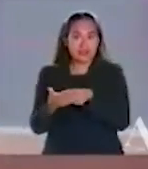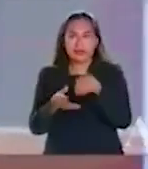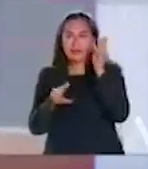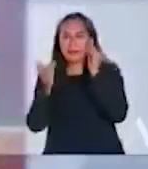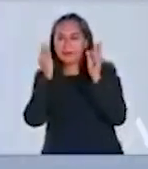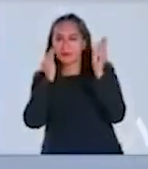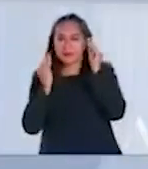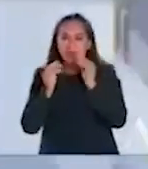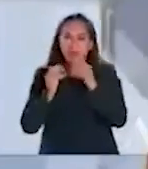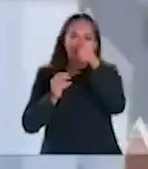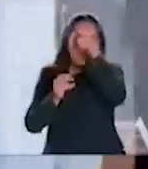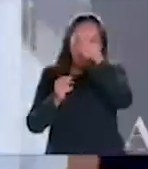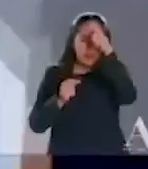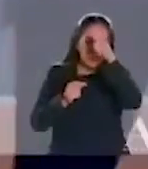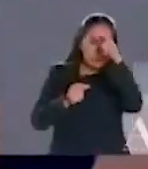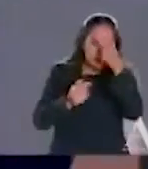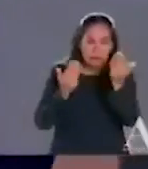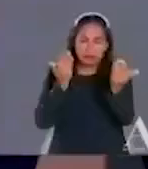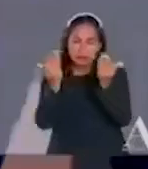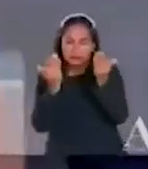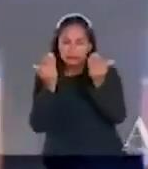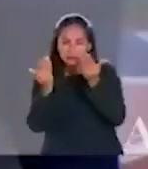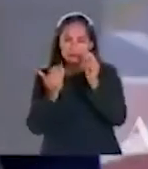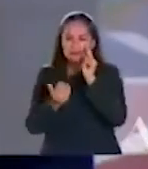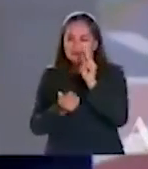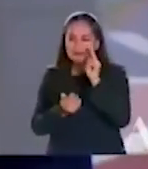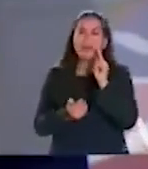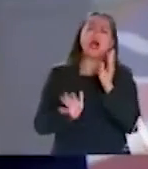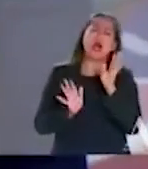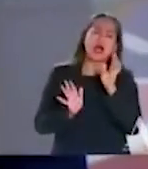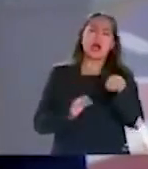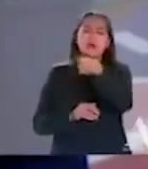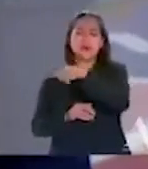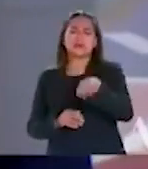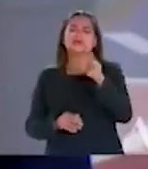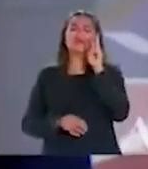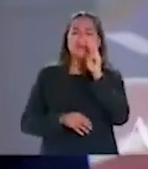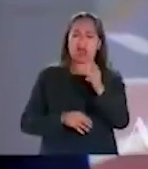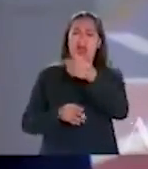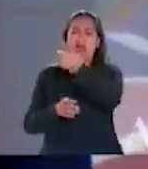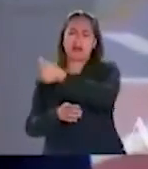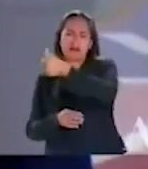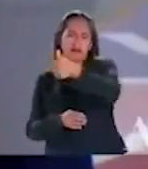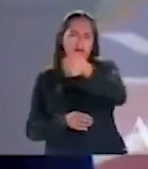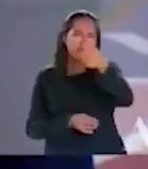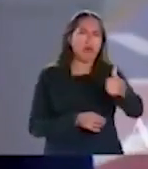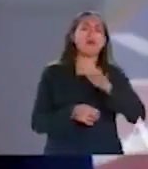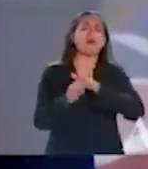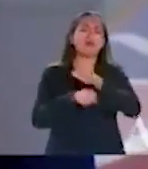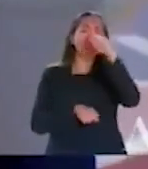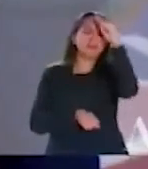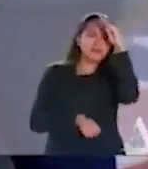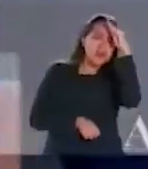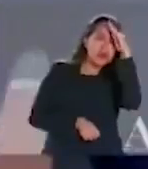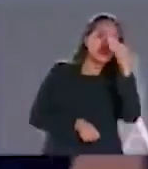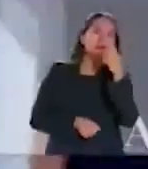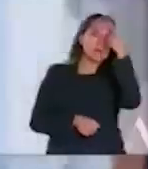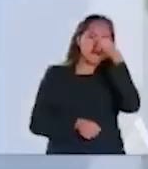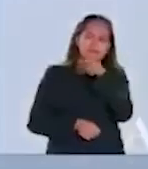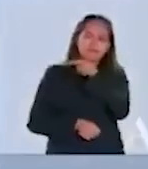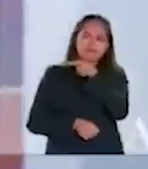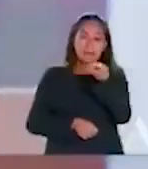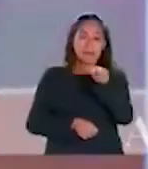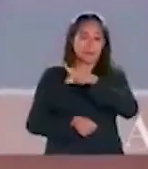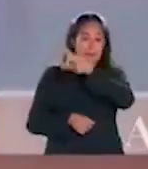no en las calles ni en el senado el aspirante de los partidos revolucionario institucional verde ecologista de méxico y nueva alianza